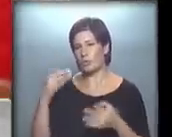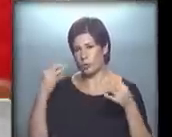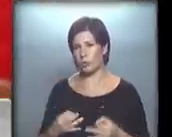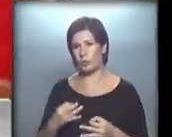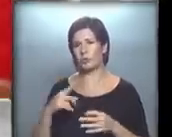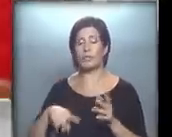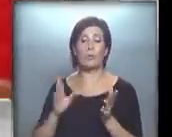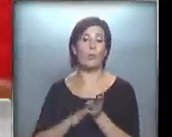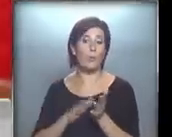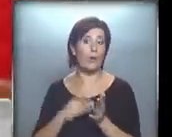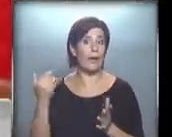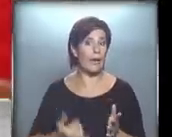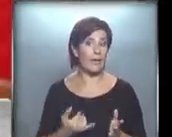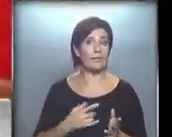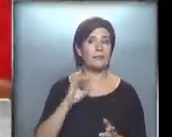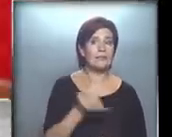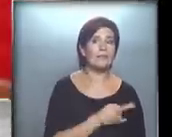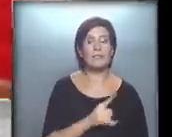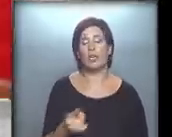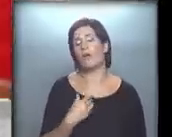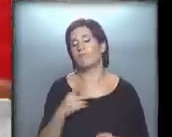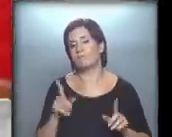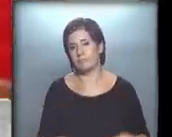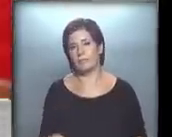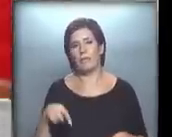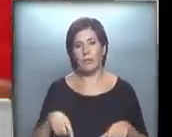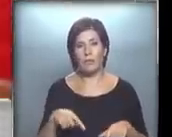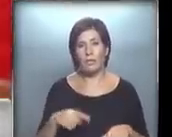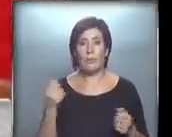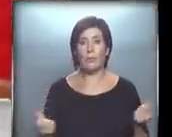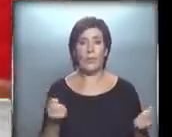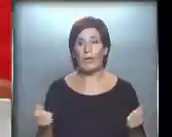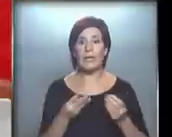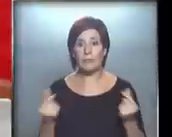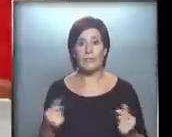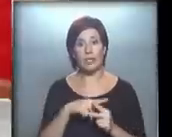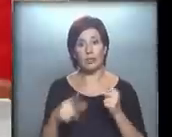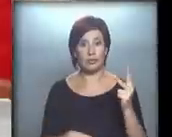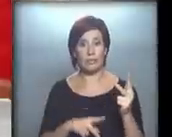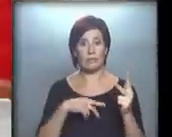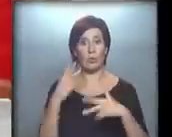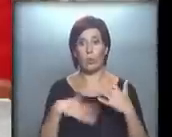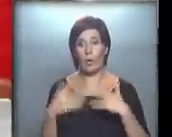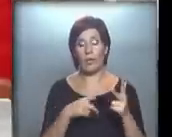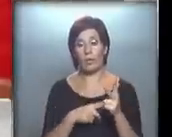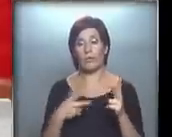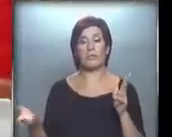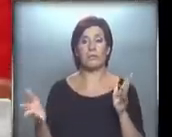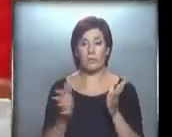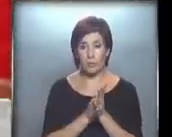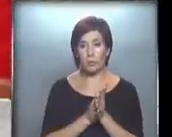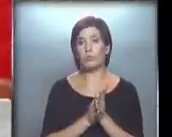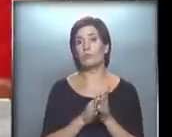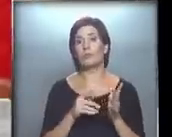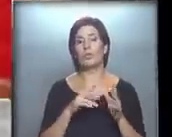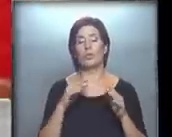serán determinantes Qué sucedió bueno no se sabe lo cierto Es que luego de de bailar los tres terminaron en el departamento